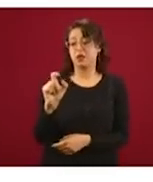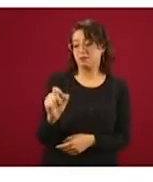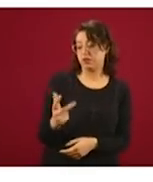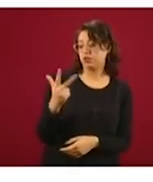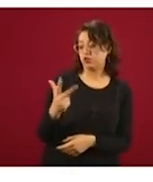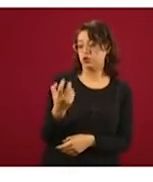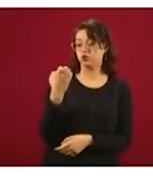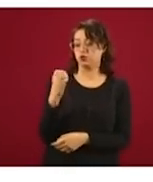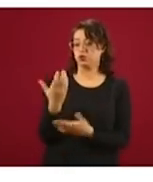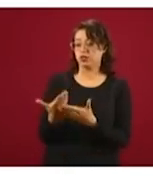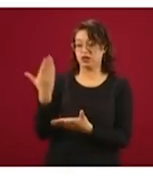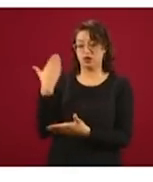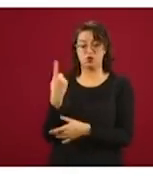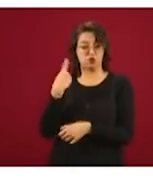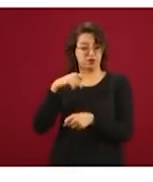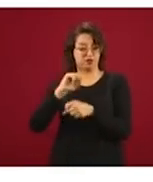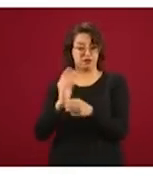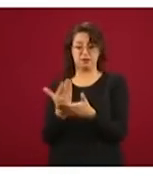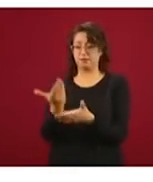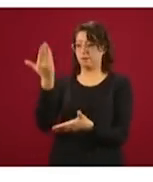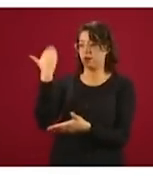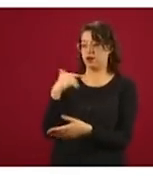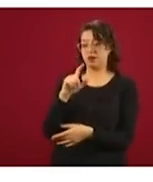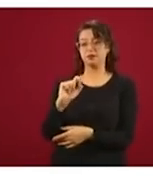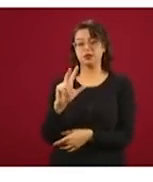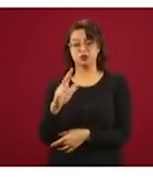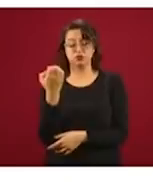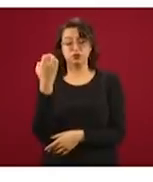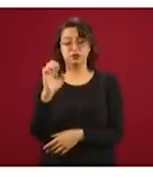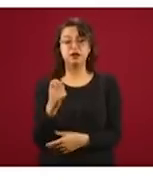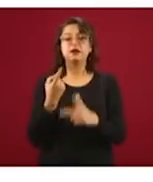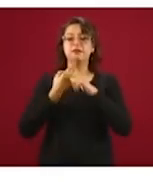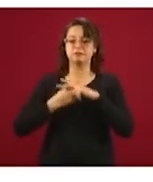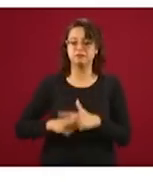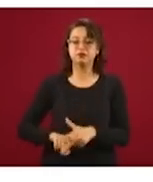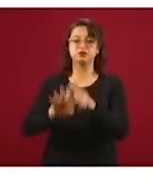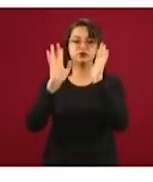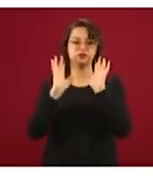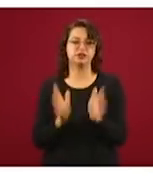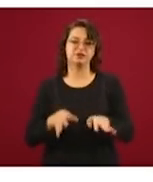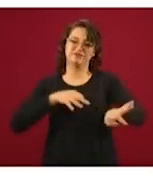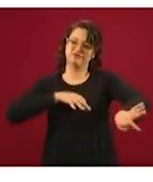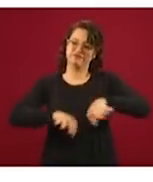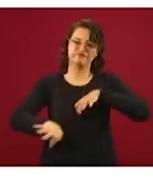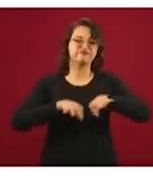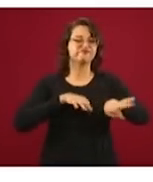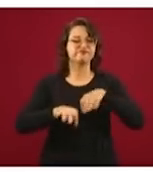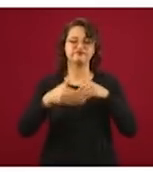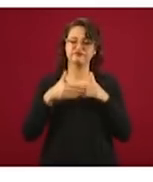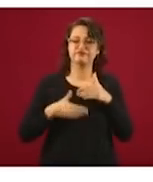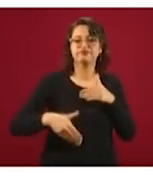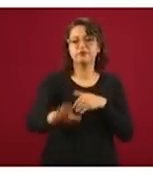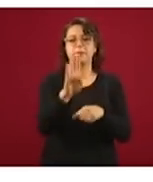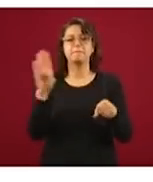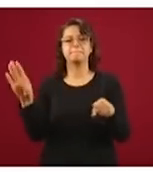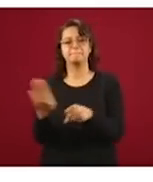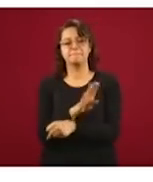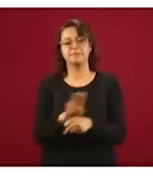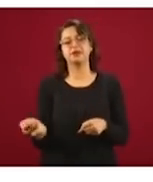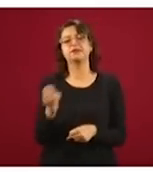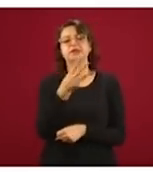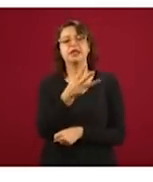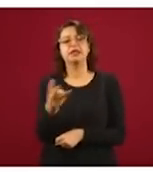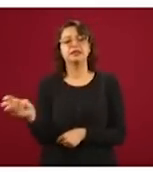tan solo hace menos de una semana, se logró poner en marcha este magnífico hospital. Esto va a beneficiar a casi